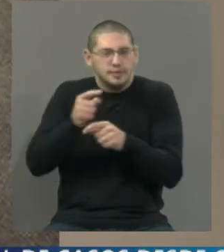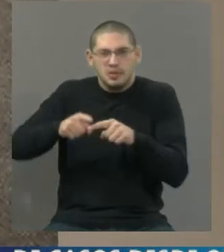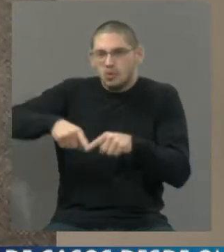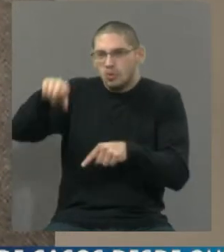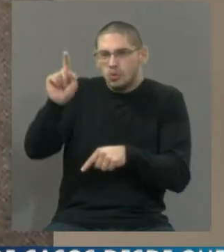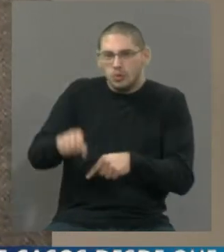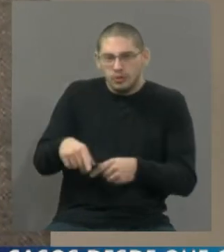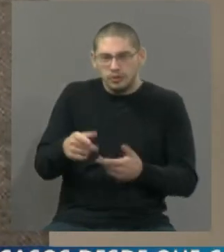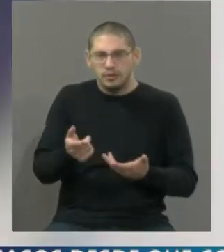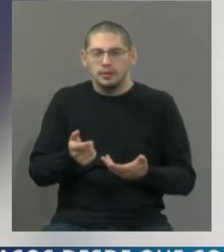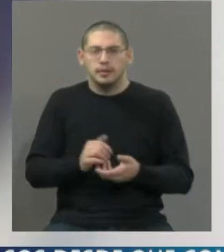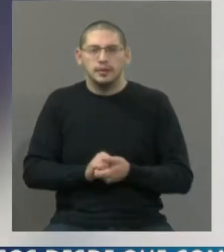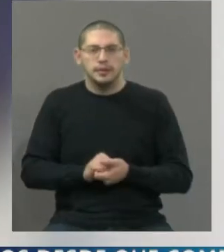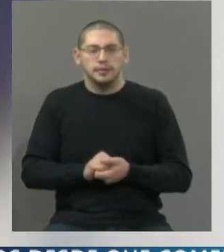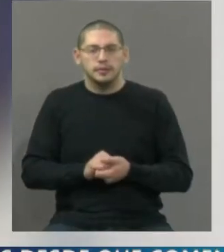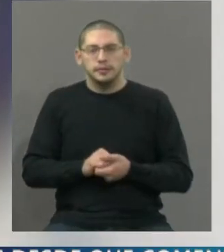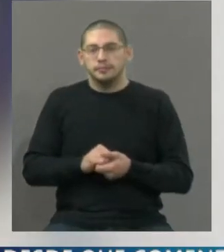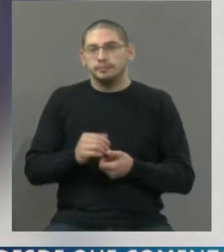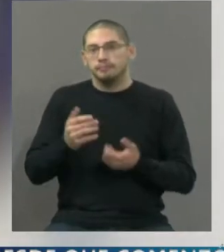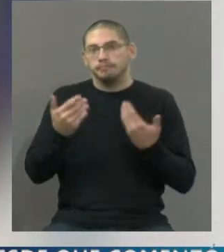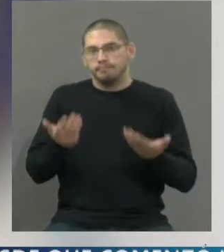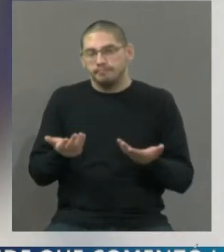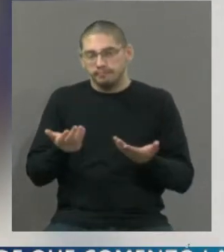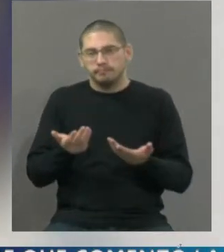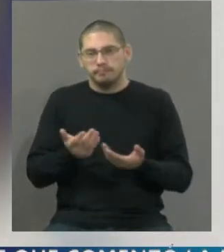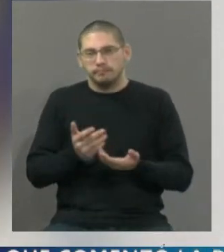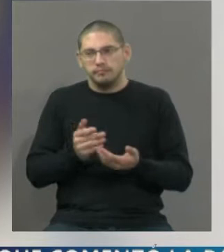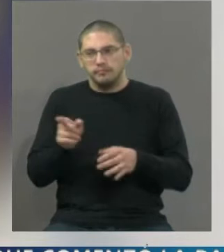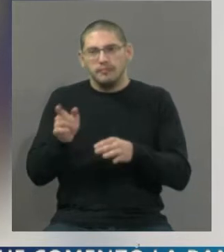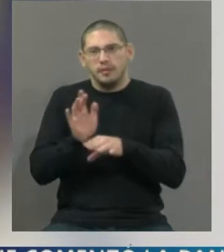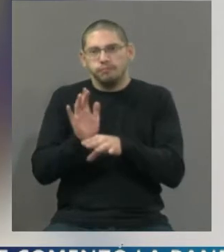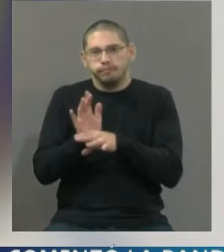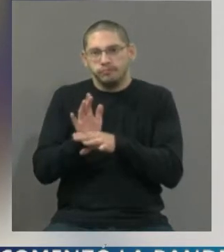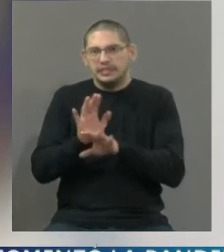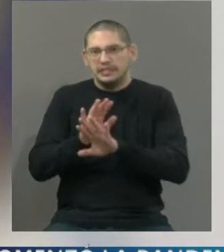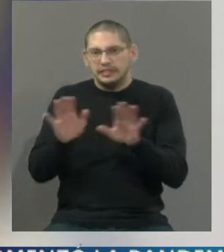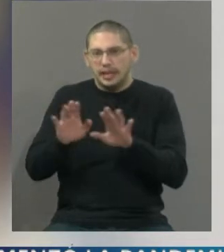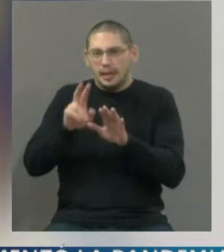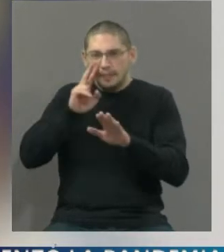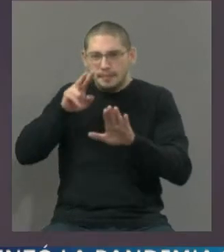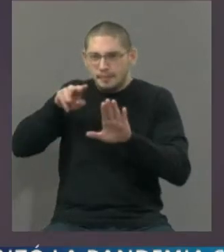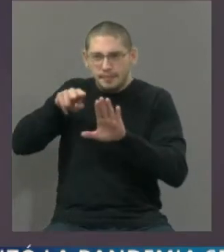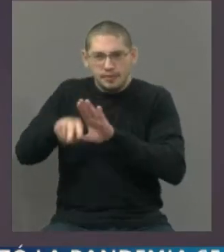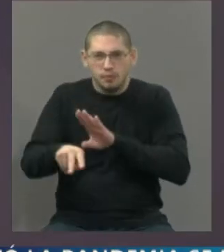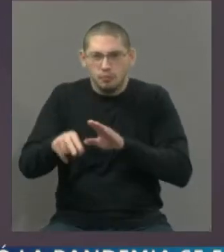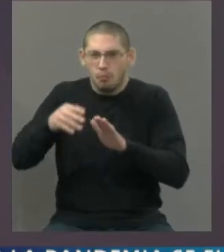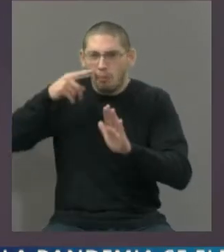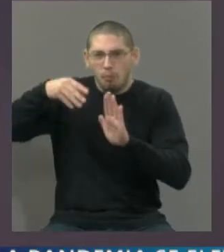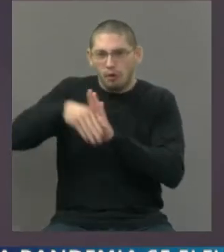ha traspasado esto que decíamos recién, ese bronce. Creo que hasta un personaje como